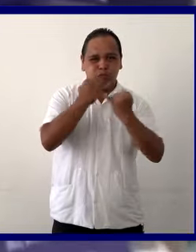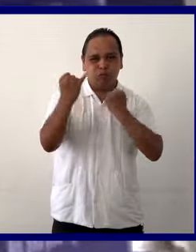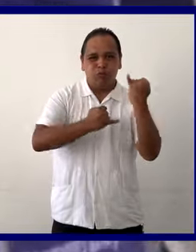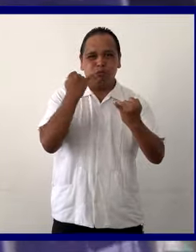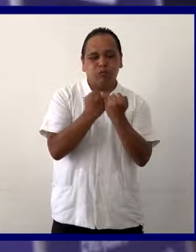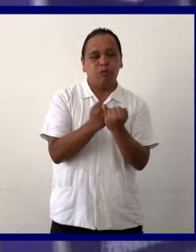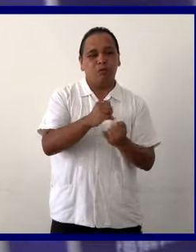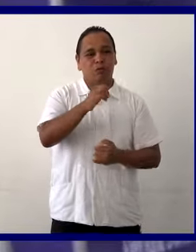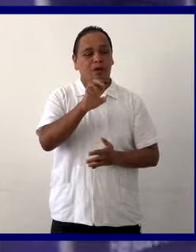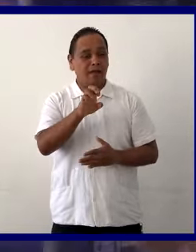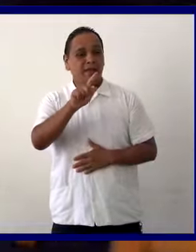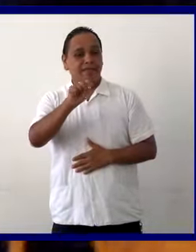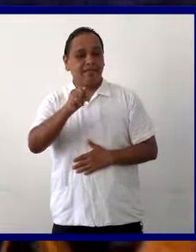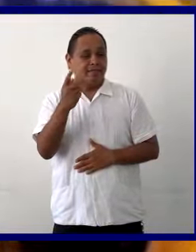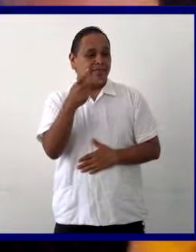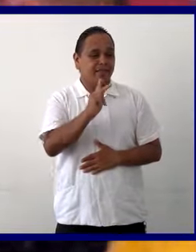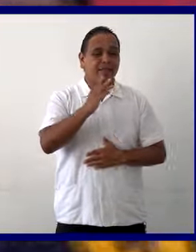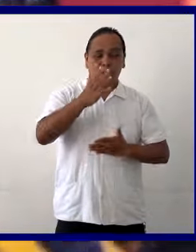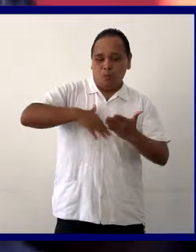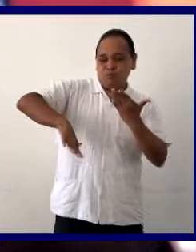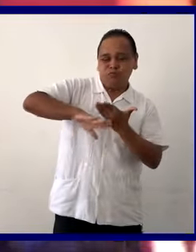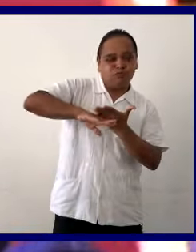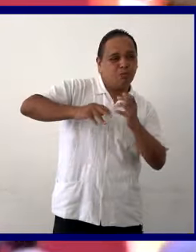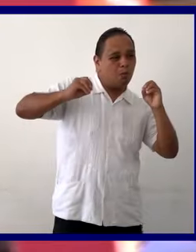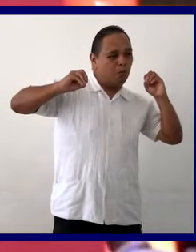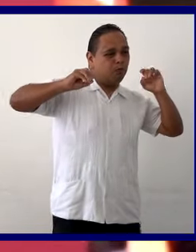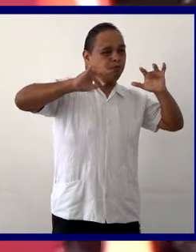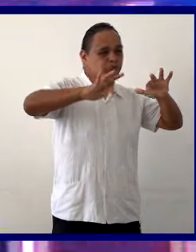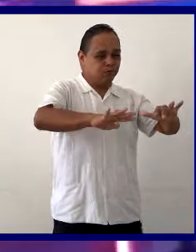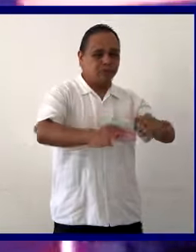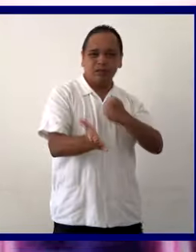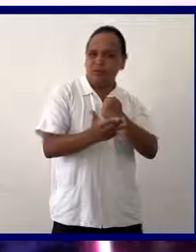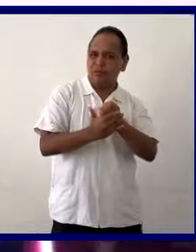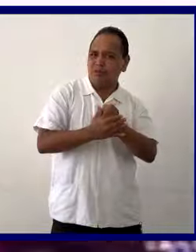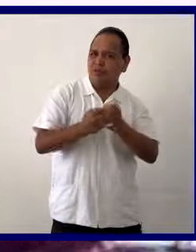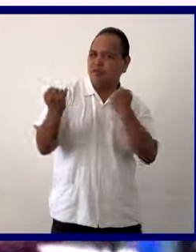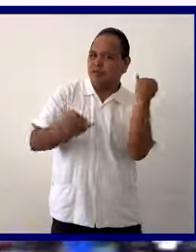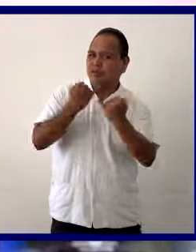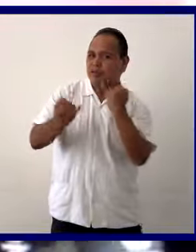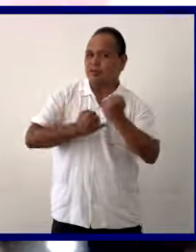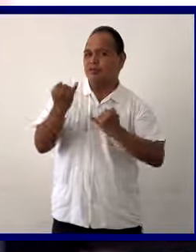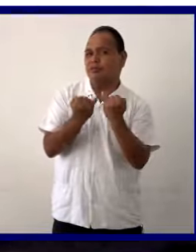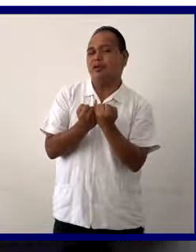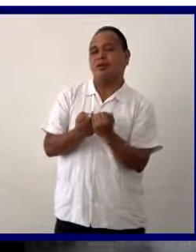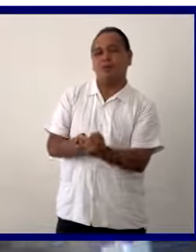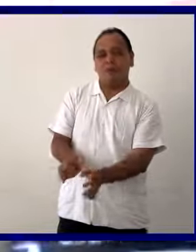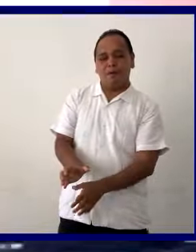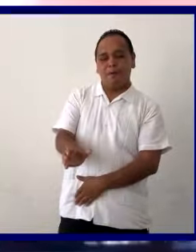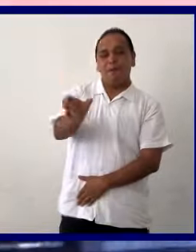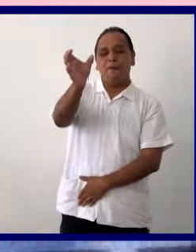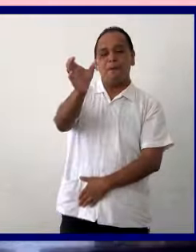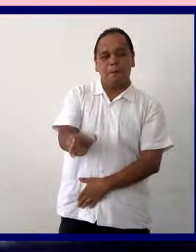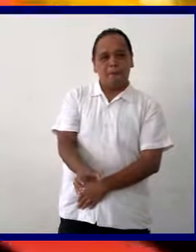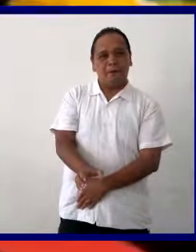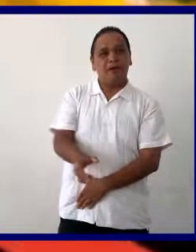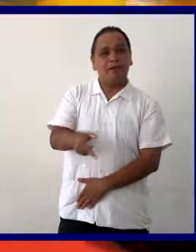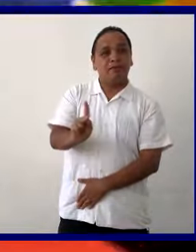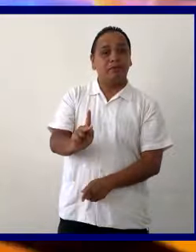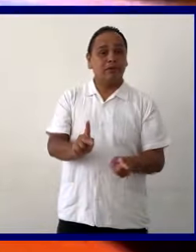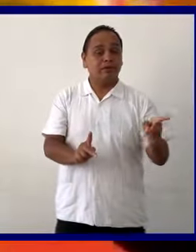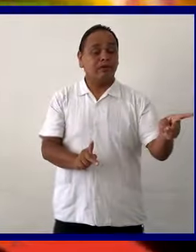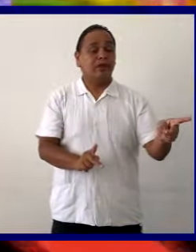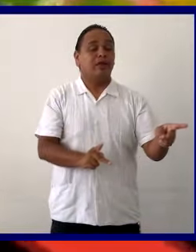E3 en Los Ángeles para mostrar grandes avances en sus próximos proyectos. Parece ser que esta generación de consolas está en su recta final, por lo que PlayStation